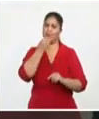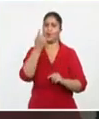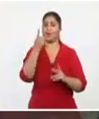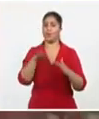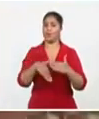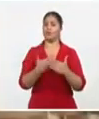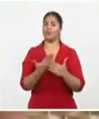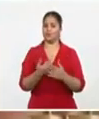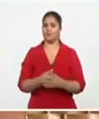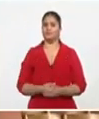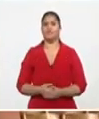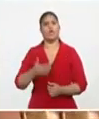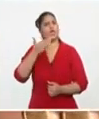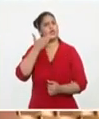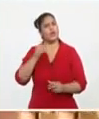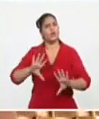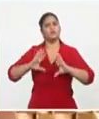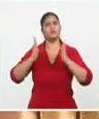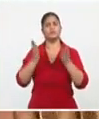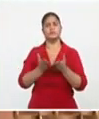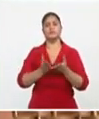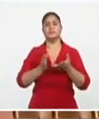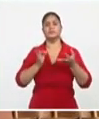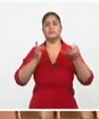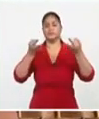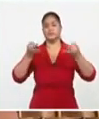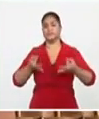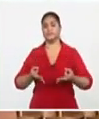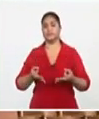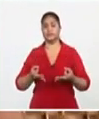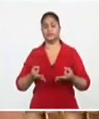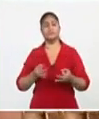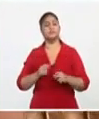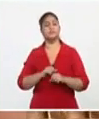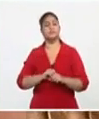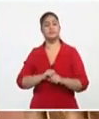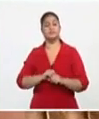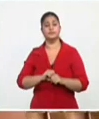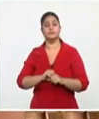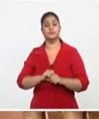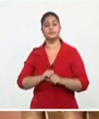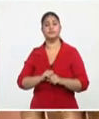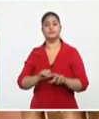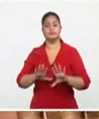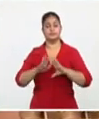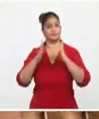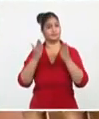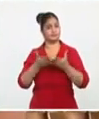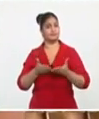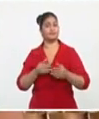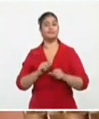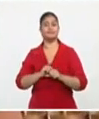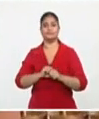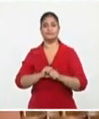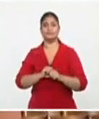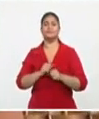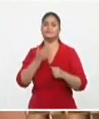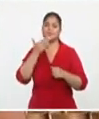Que es un bien para todos. ¿Por qué? Porque la salud es fundamental y es algo grande en la